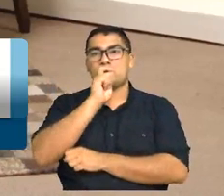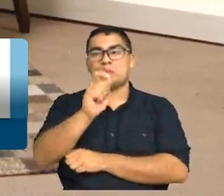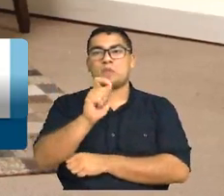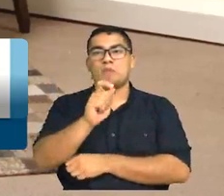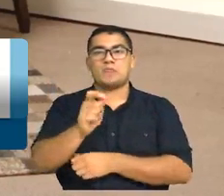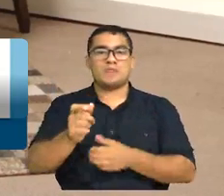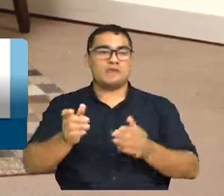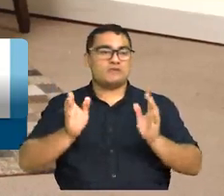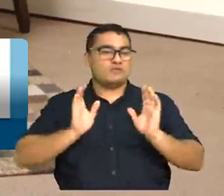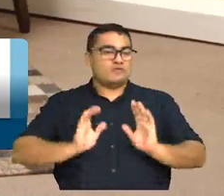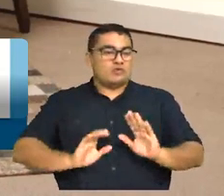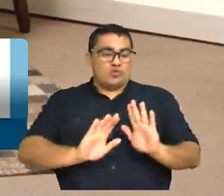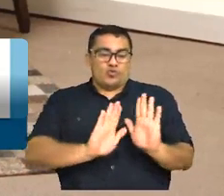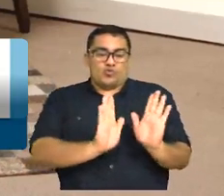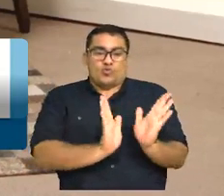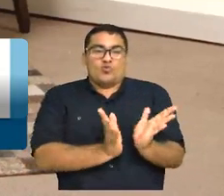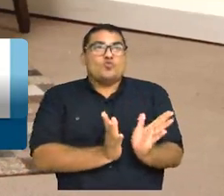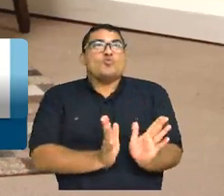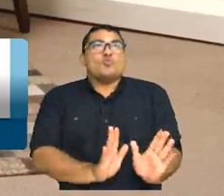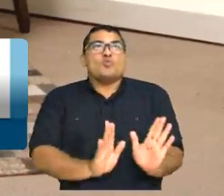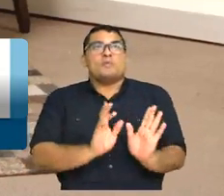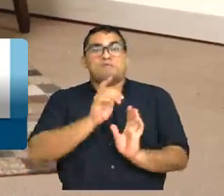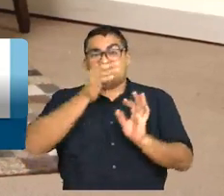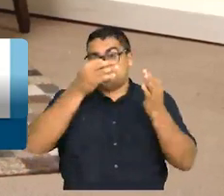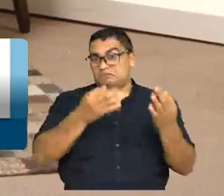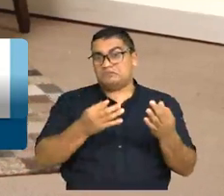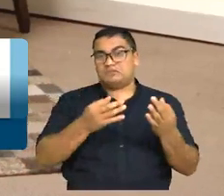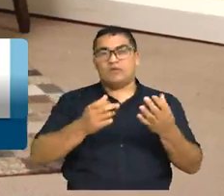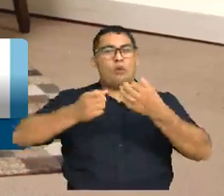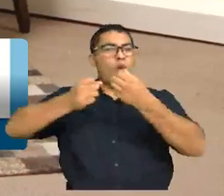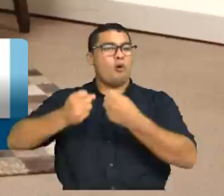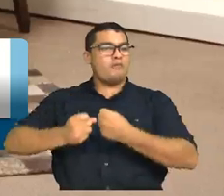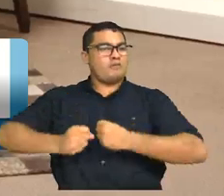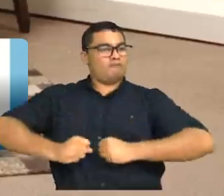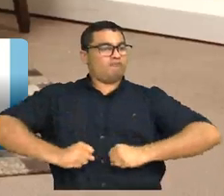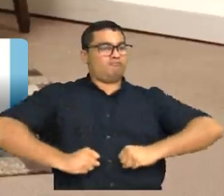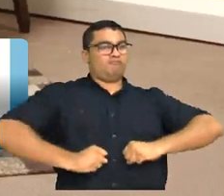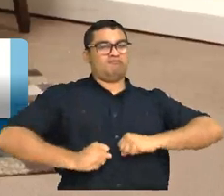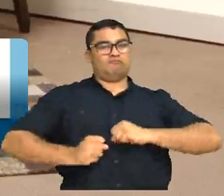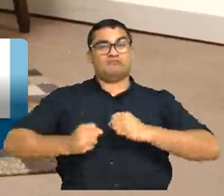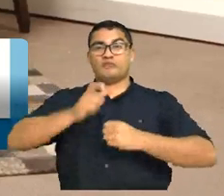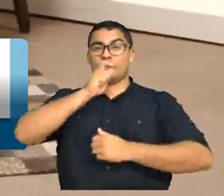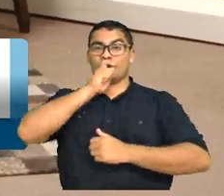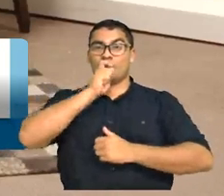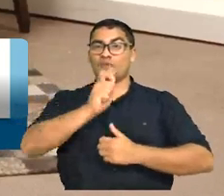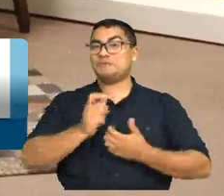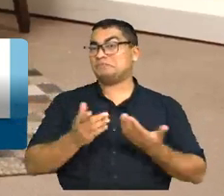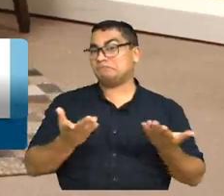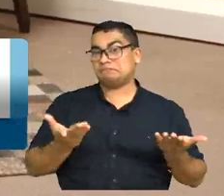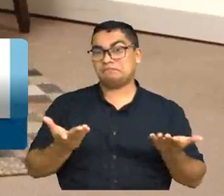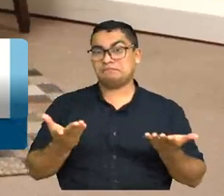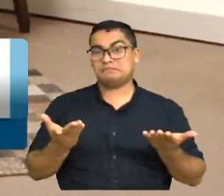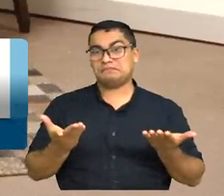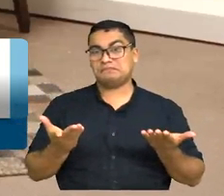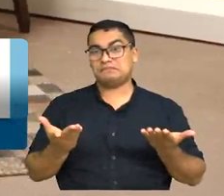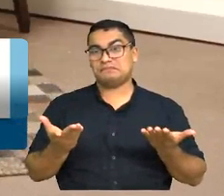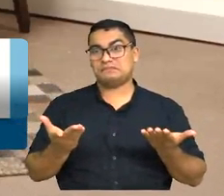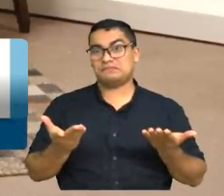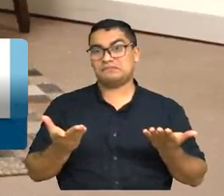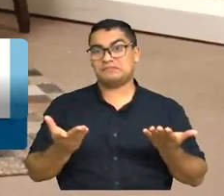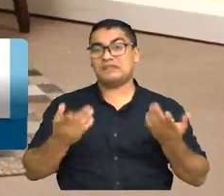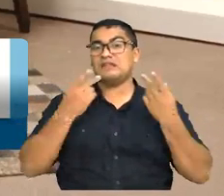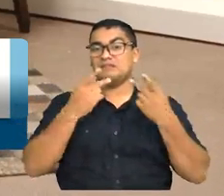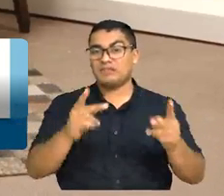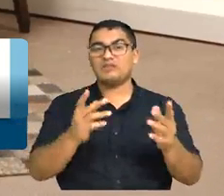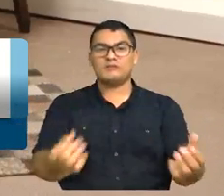para mantenerse en forma, que no está mal, está muy bien. Generalmente hay veces se excede